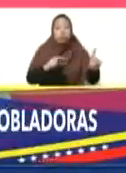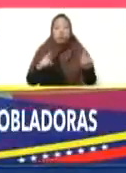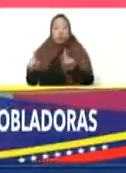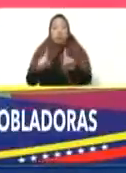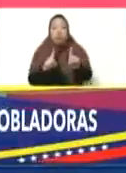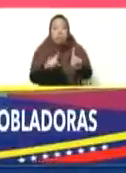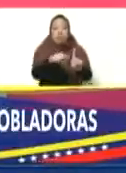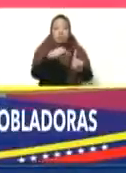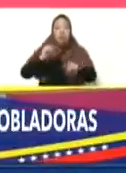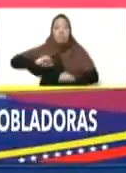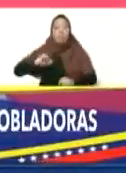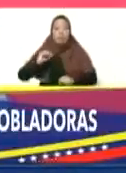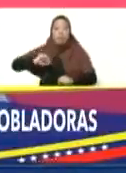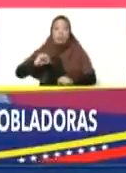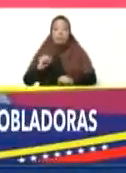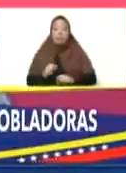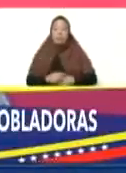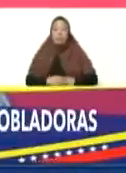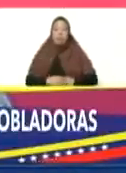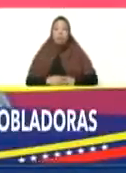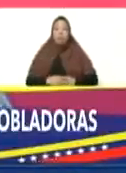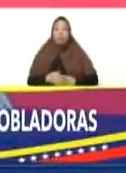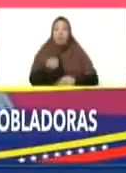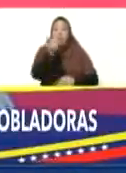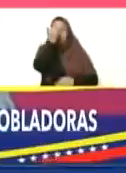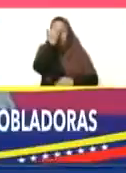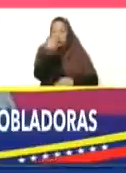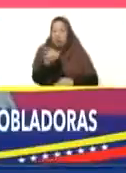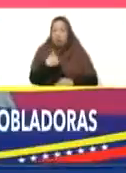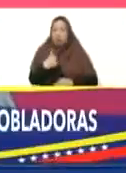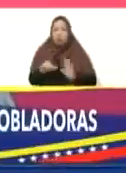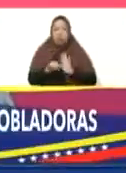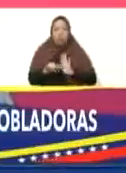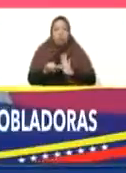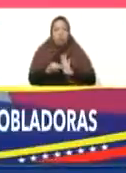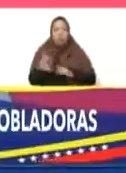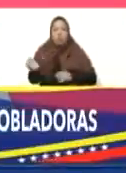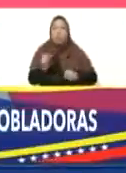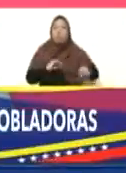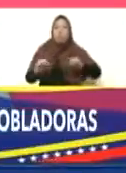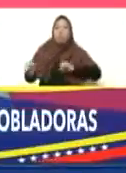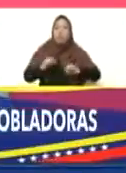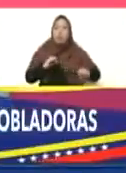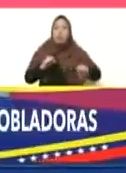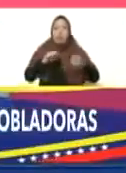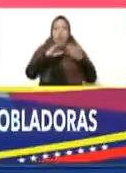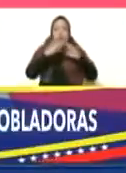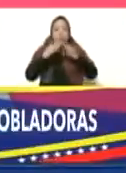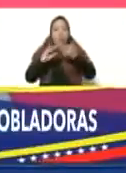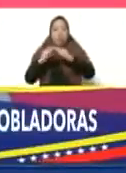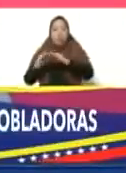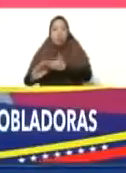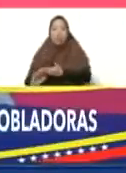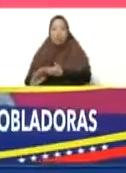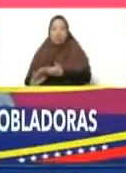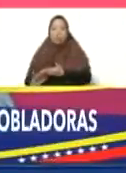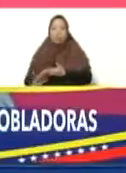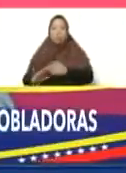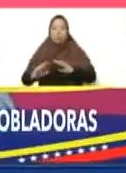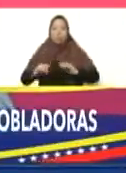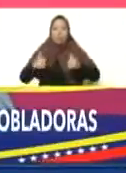y luego estuve muy cerca muy muy cerca de los movimientos de barrio en el